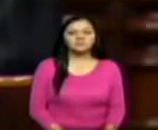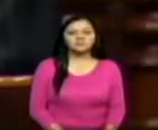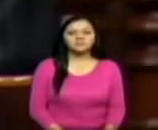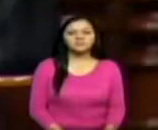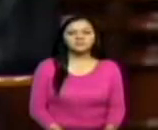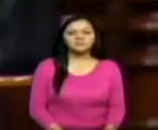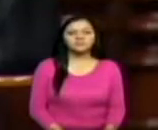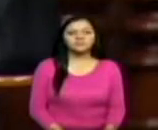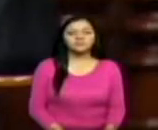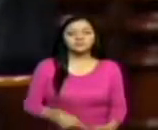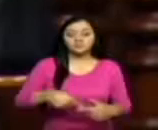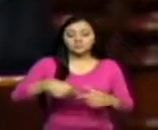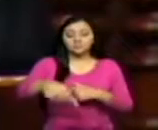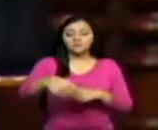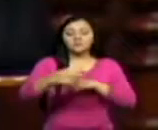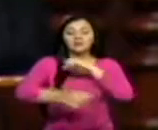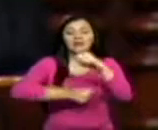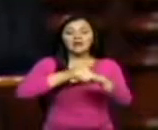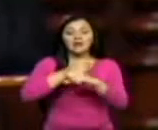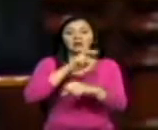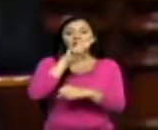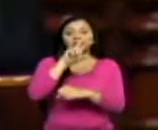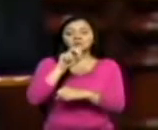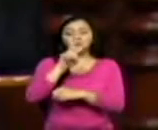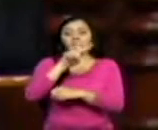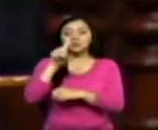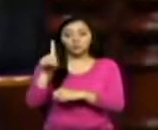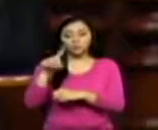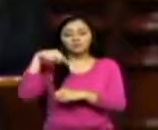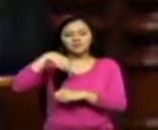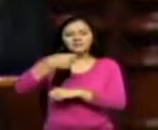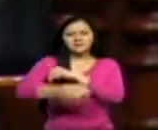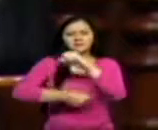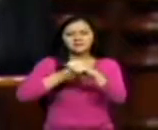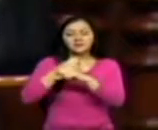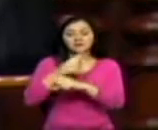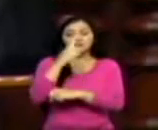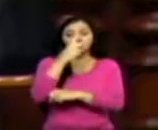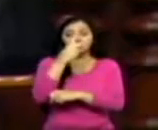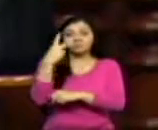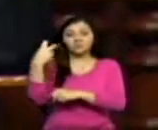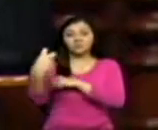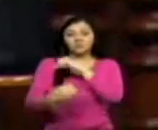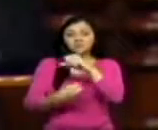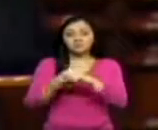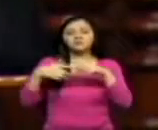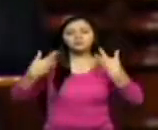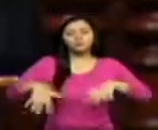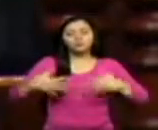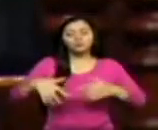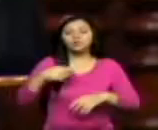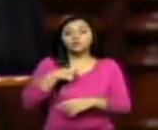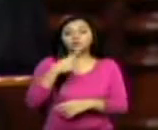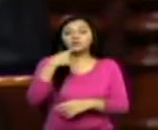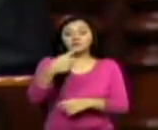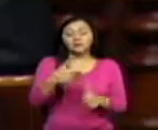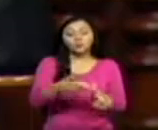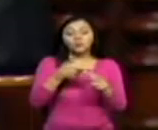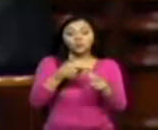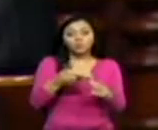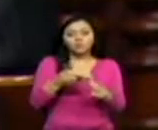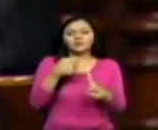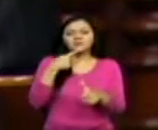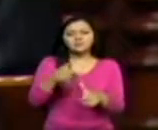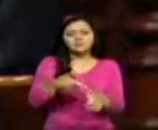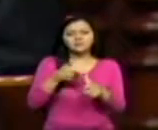En el año 2021, año del Bicentenario, quiero que la urgencia de